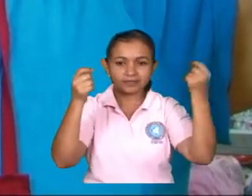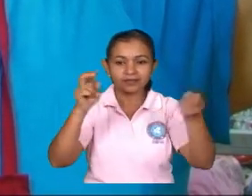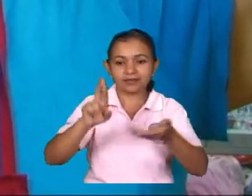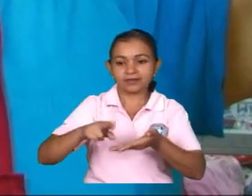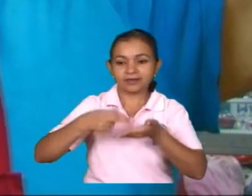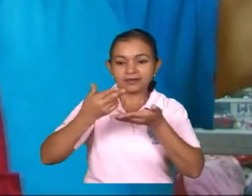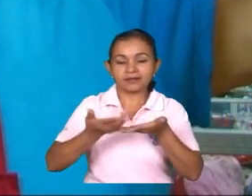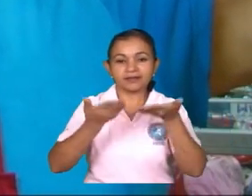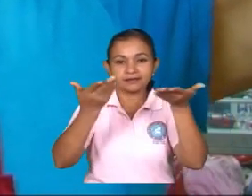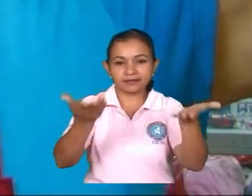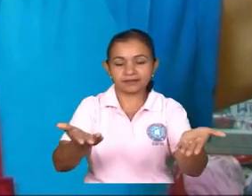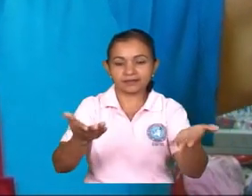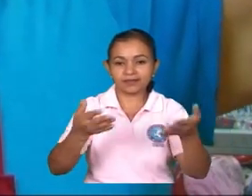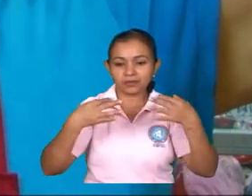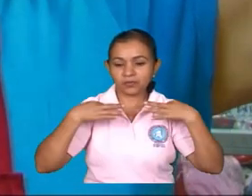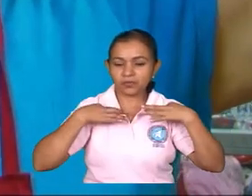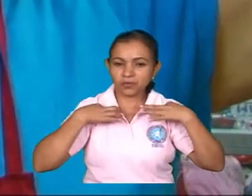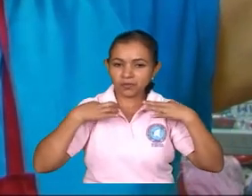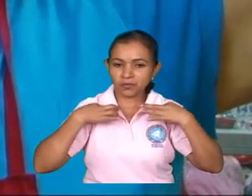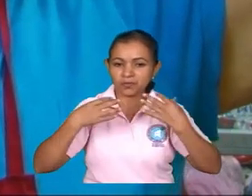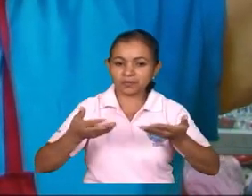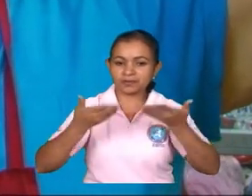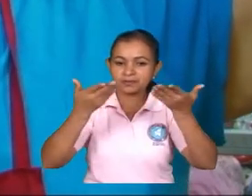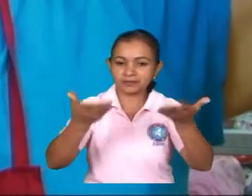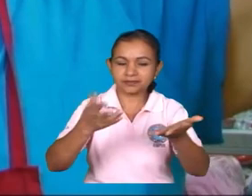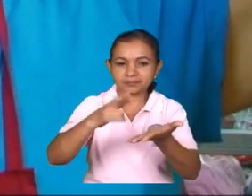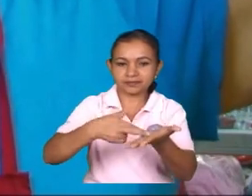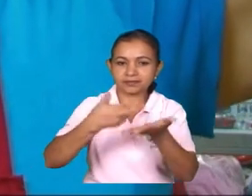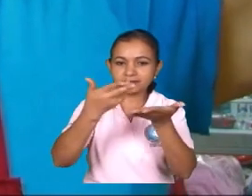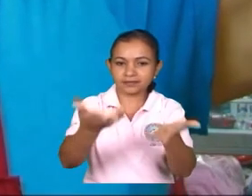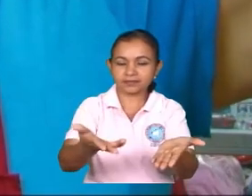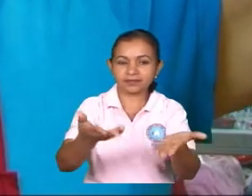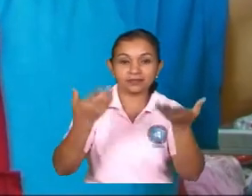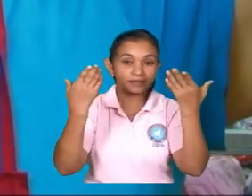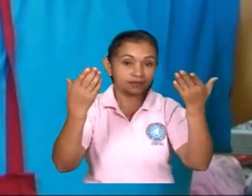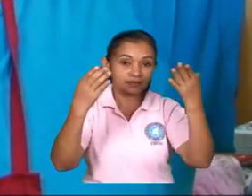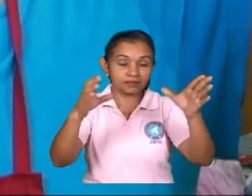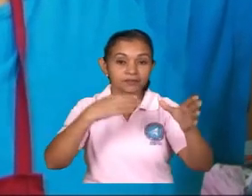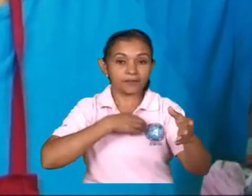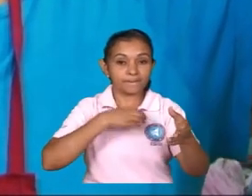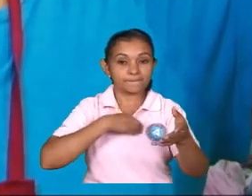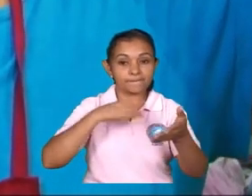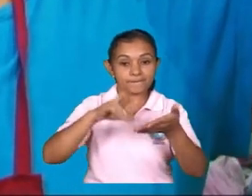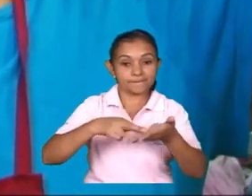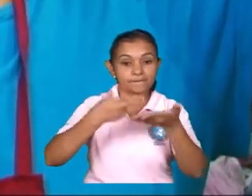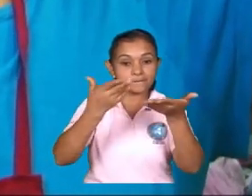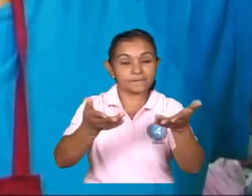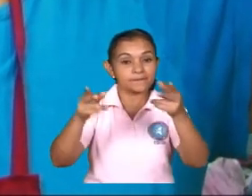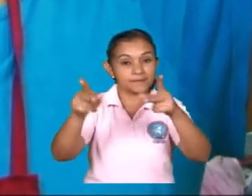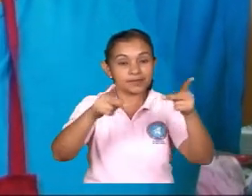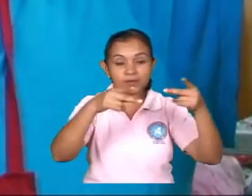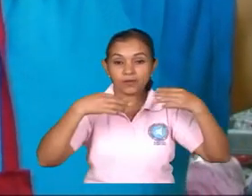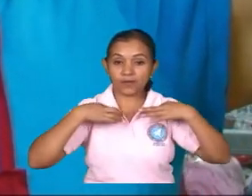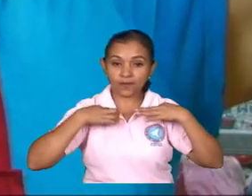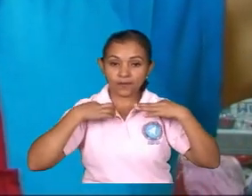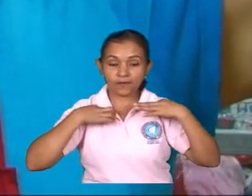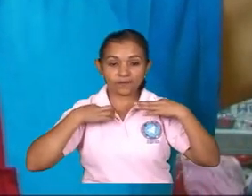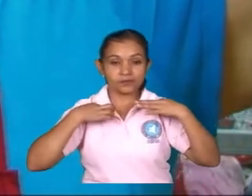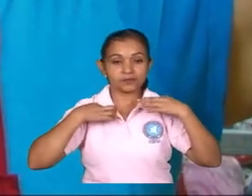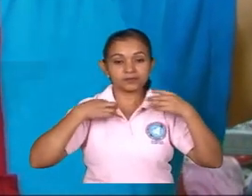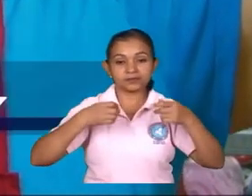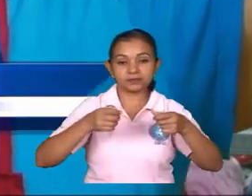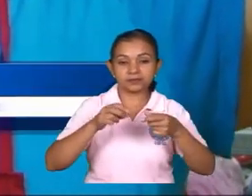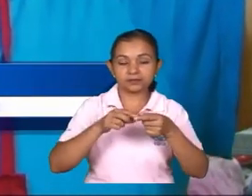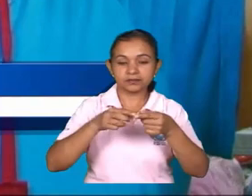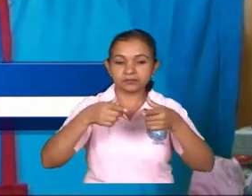obsequiar que una blusa, que según las comodidades del que te va a regalar, una blusa, un pantalón,